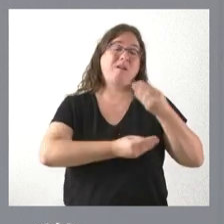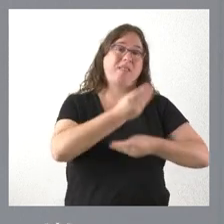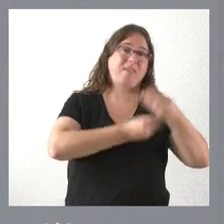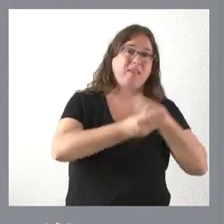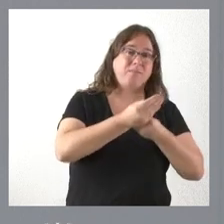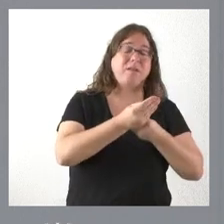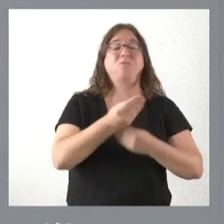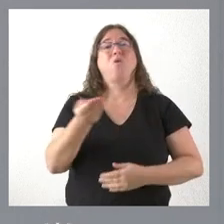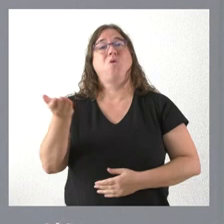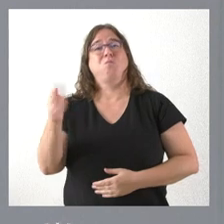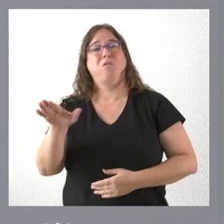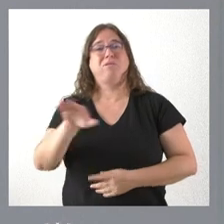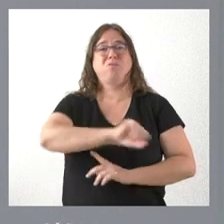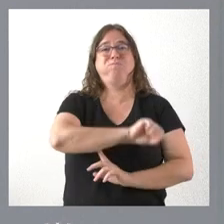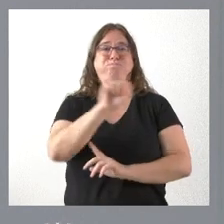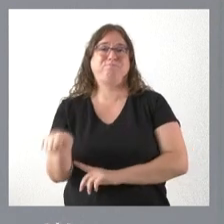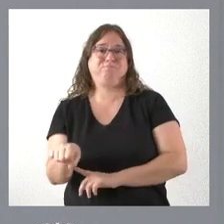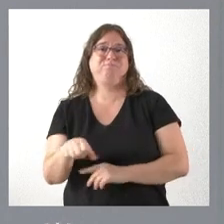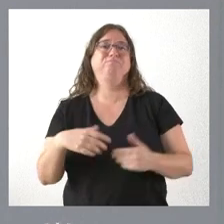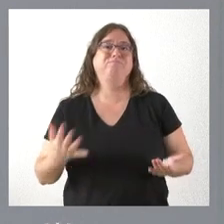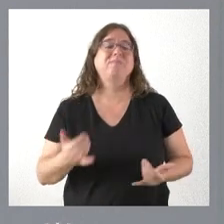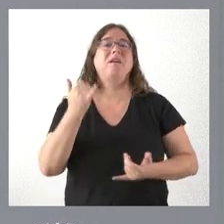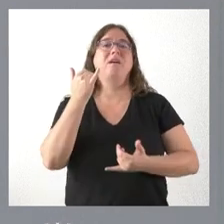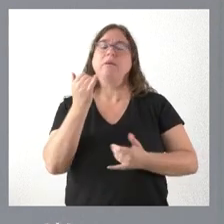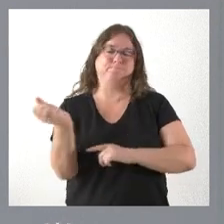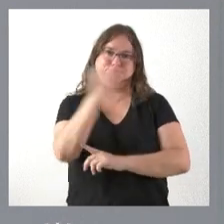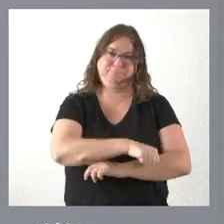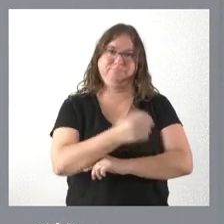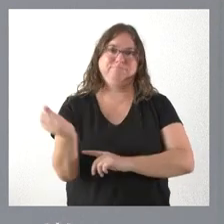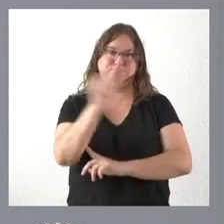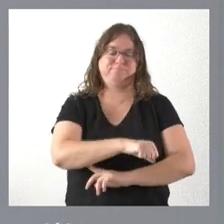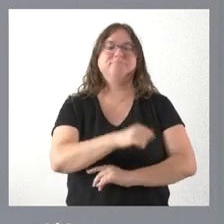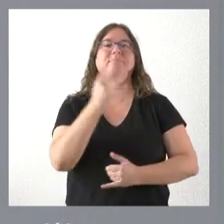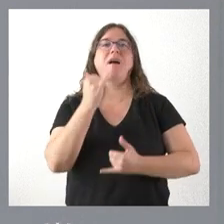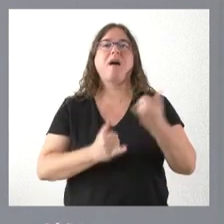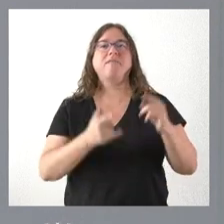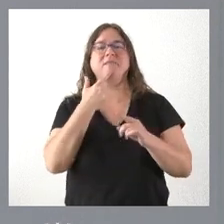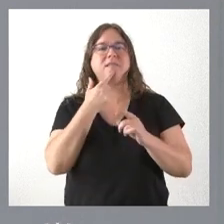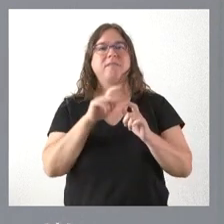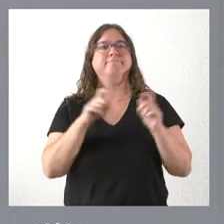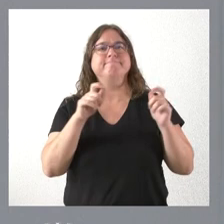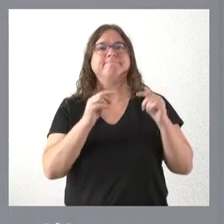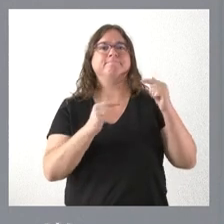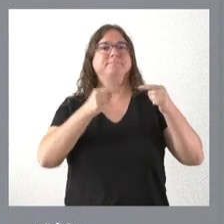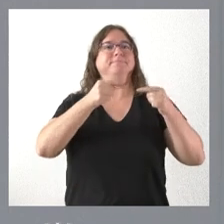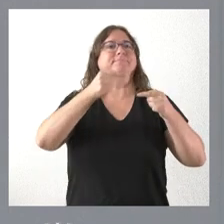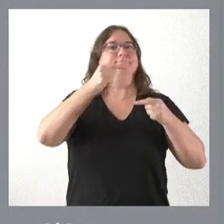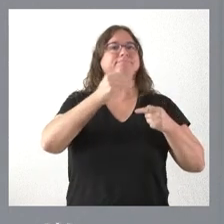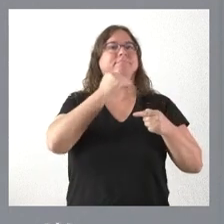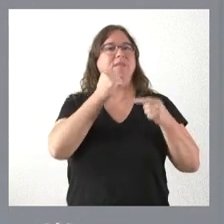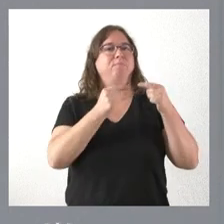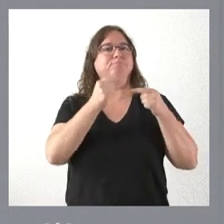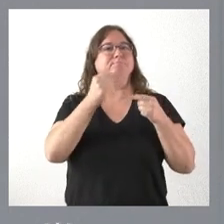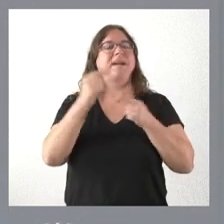no tanto al saldo migratorio que ven ustedes que llevamos varios años con un crecimiento positivo de ese saldo migratorio